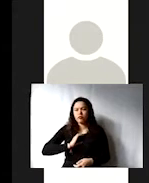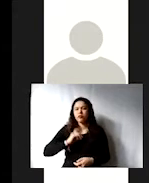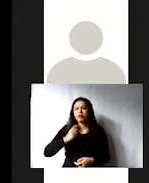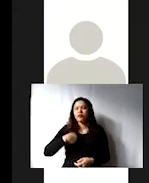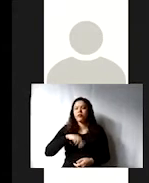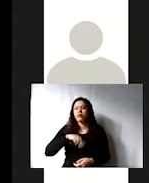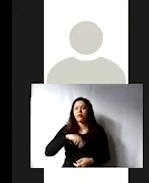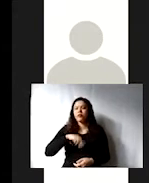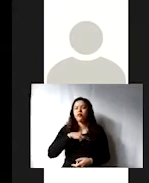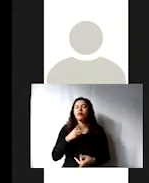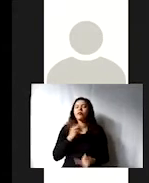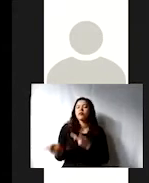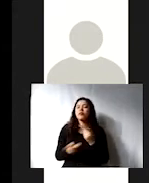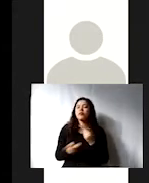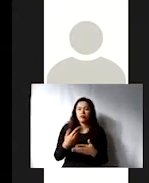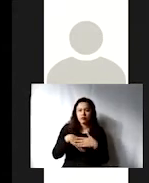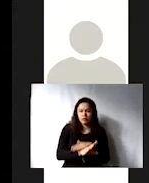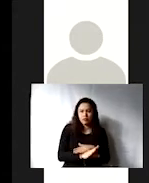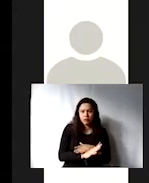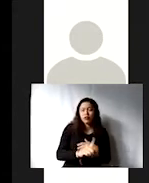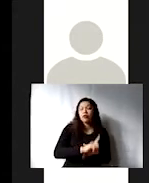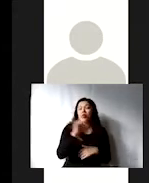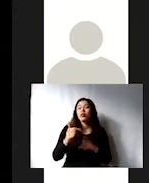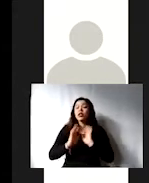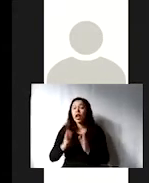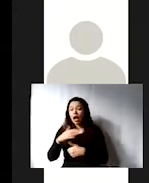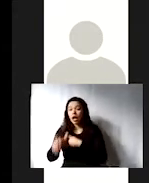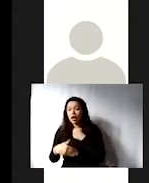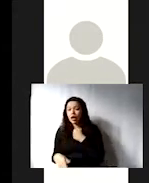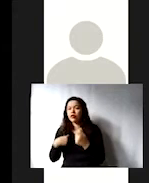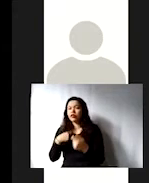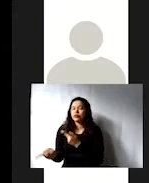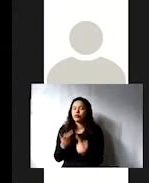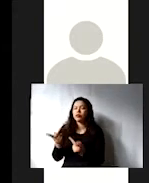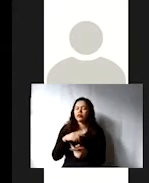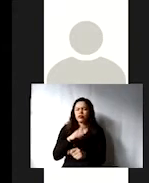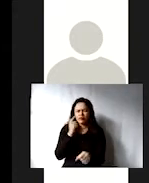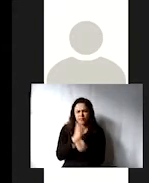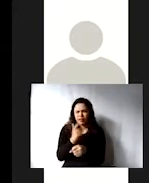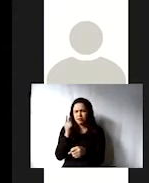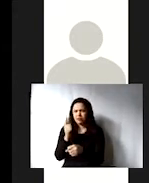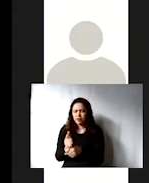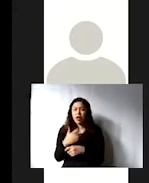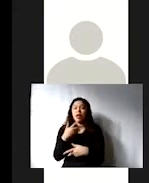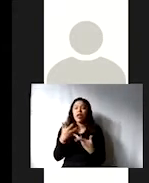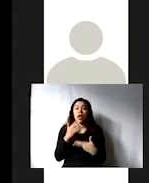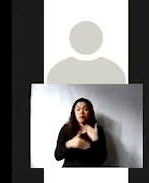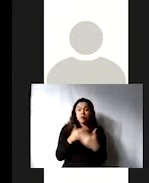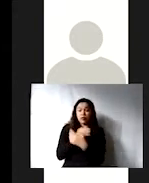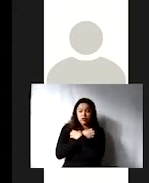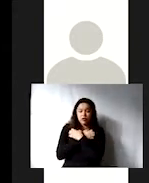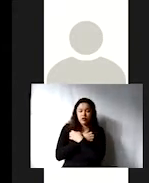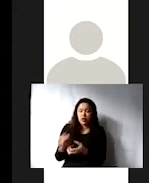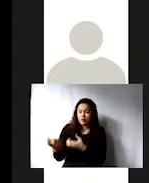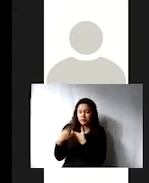encuesta de entrada y una encuesta de salida para poder identificar si realmente después del proceso educativo